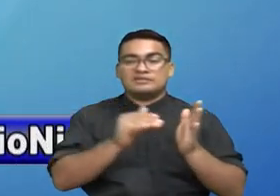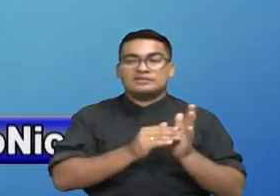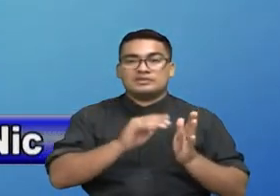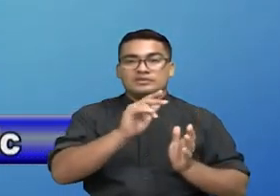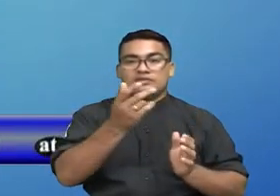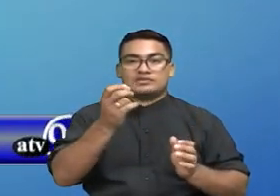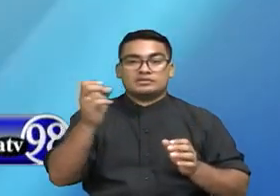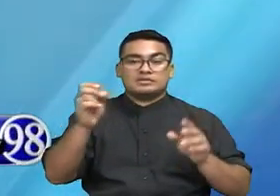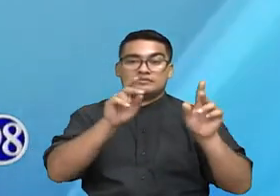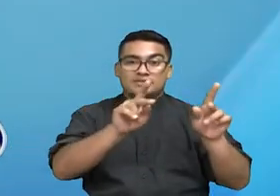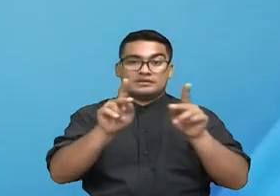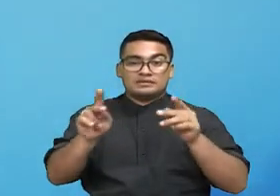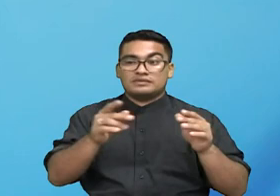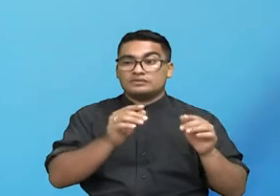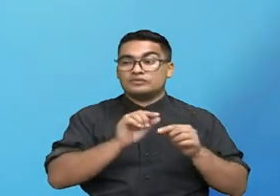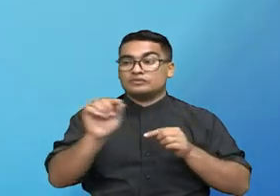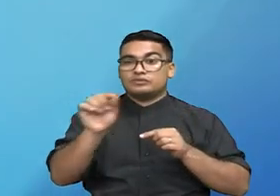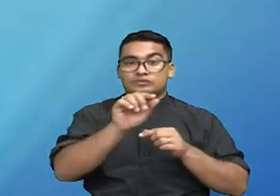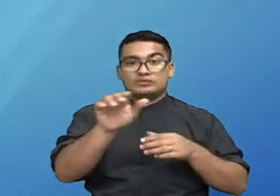14.833 habitantes de la zona